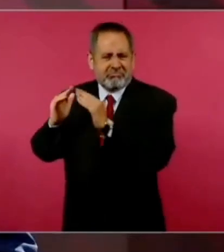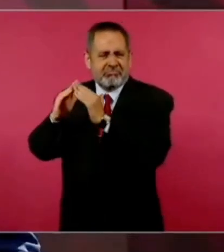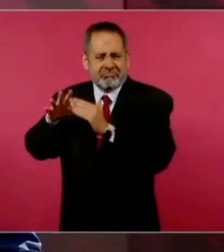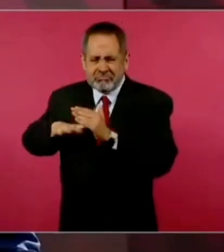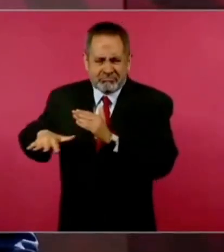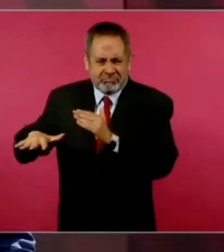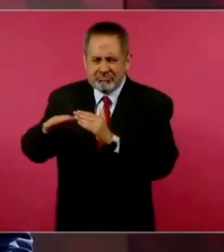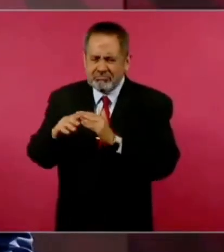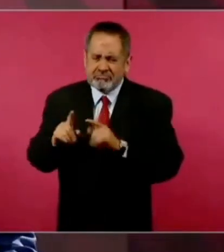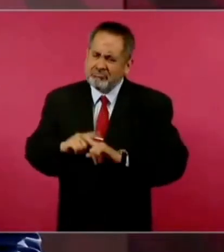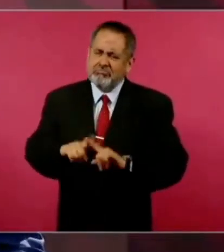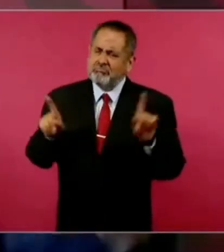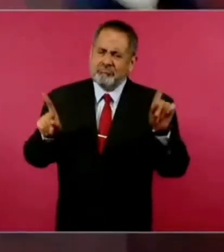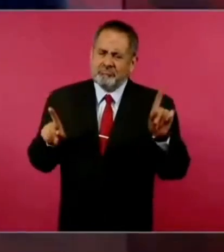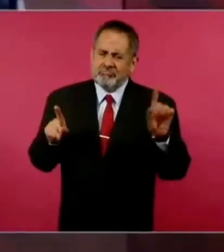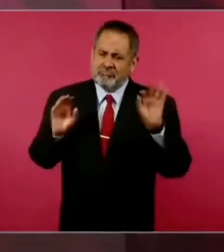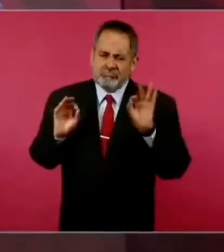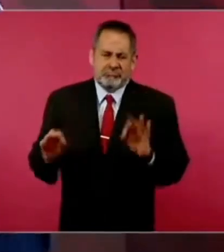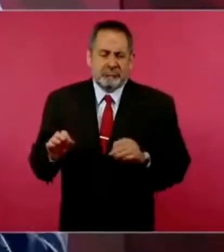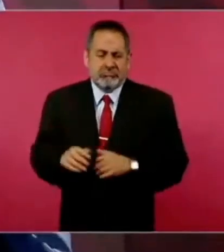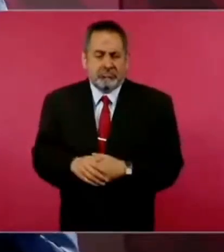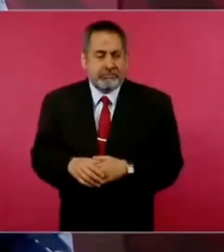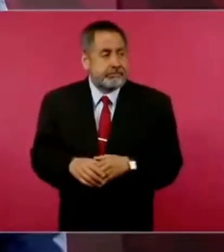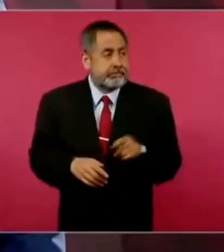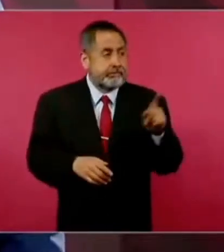y nos trasladaron